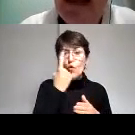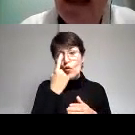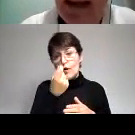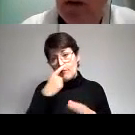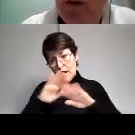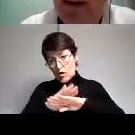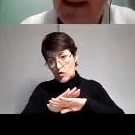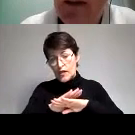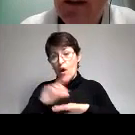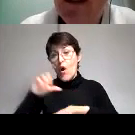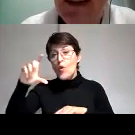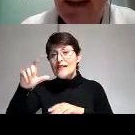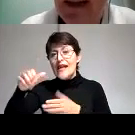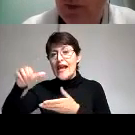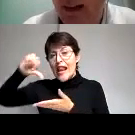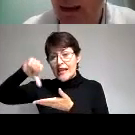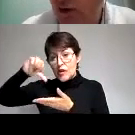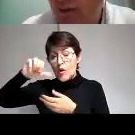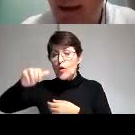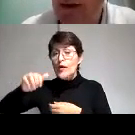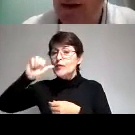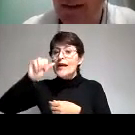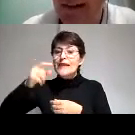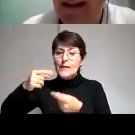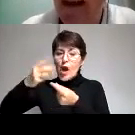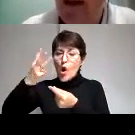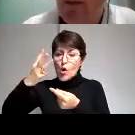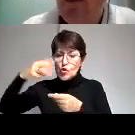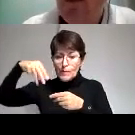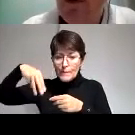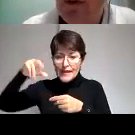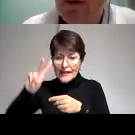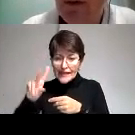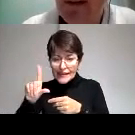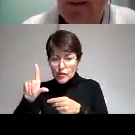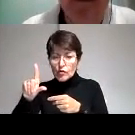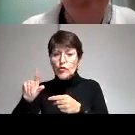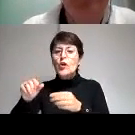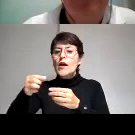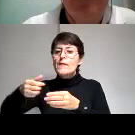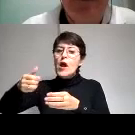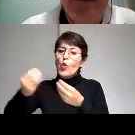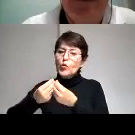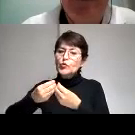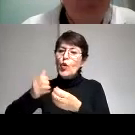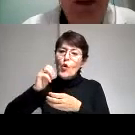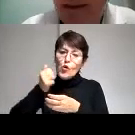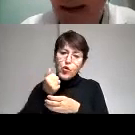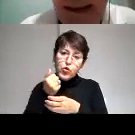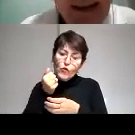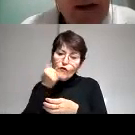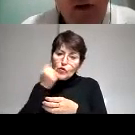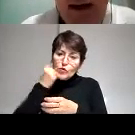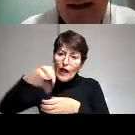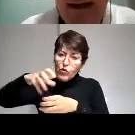y el calostro líquido, que sería, hemos de ingerir 8 mililitros una vez al día, puro consumo de frutas frías. Es